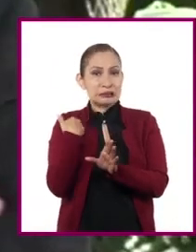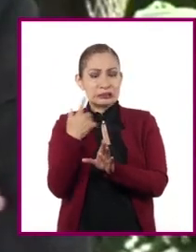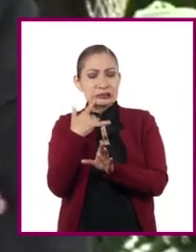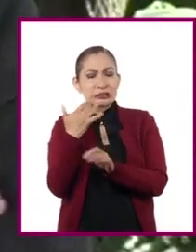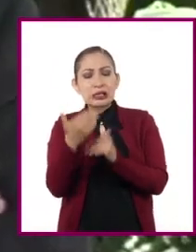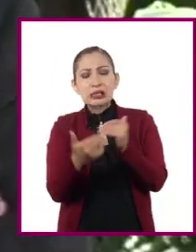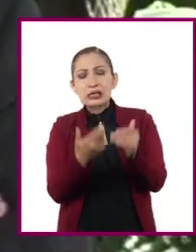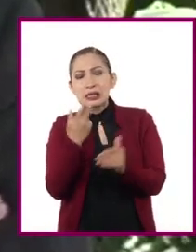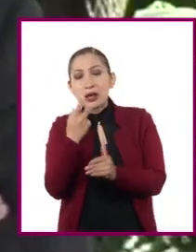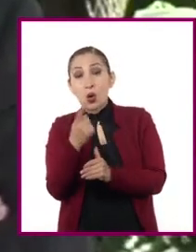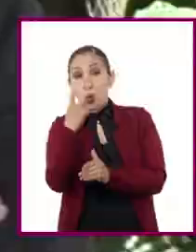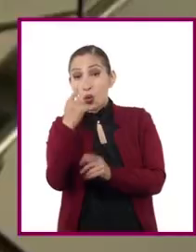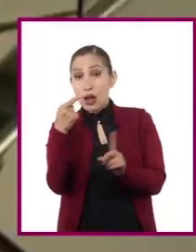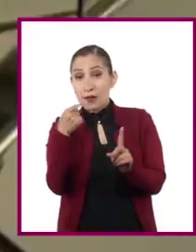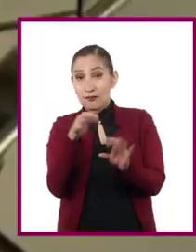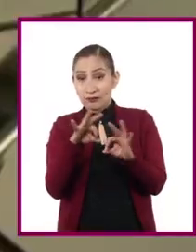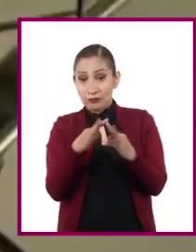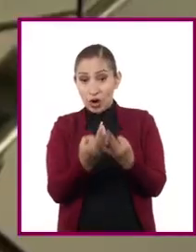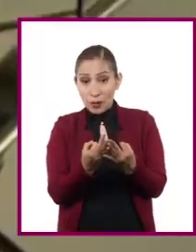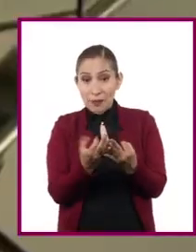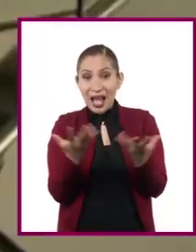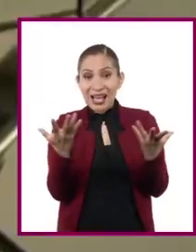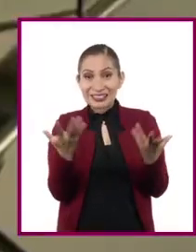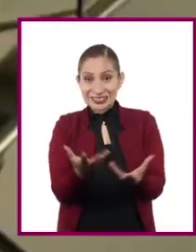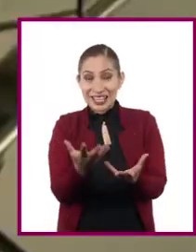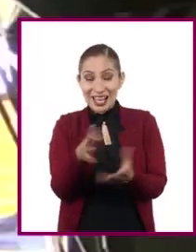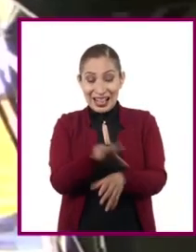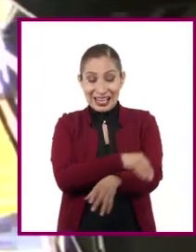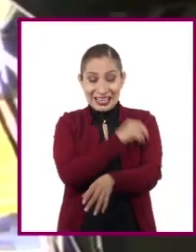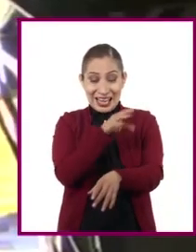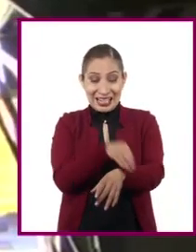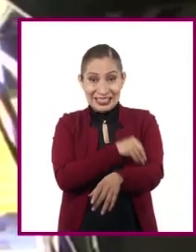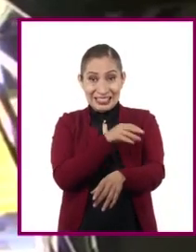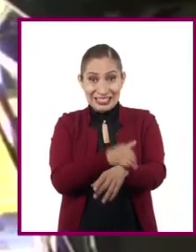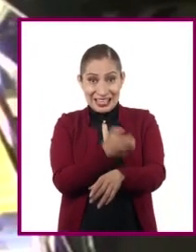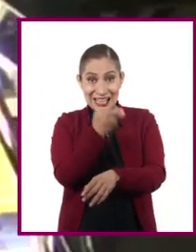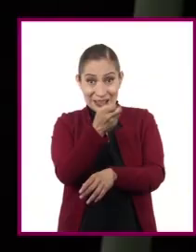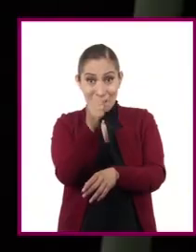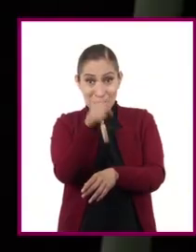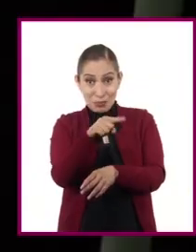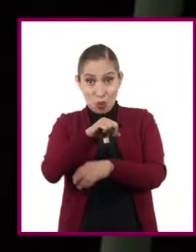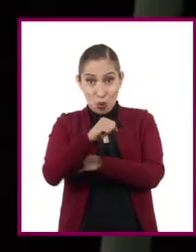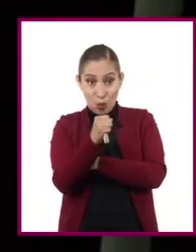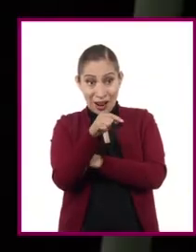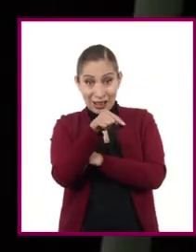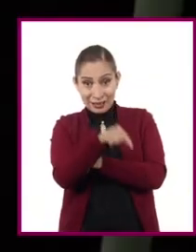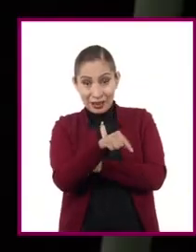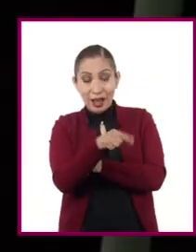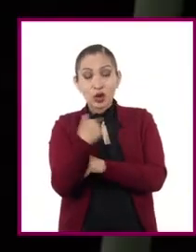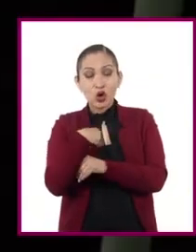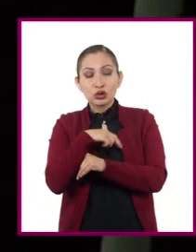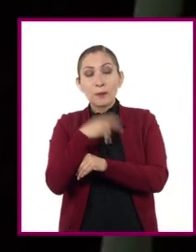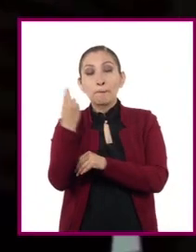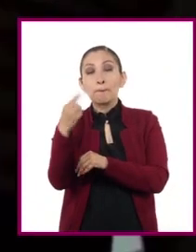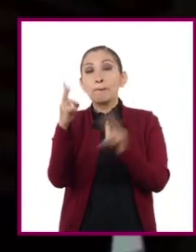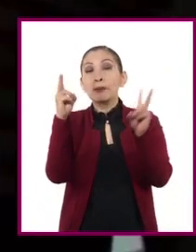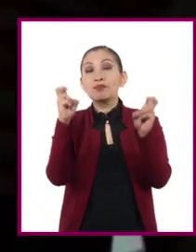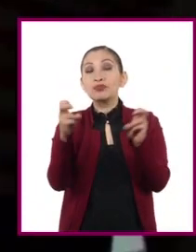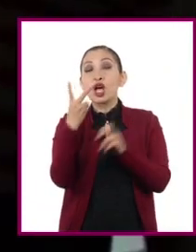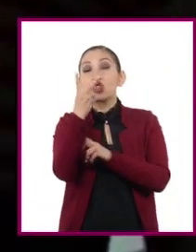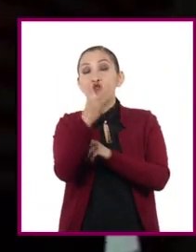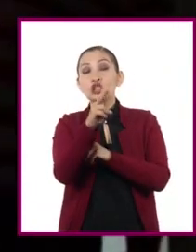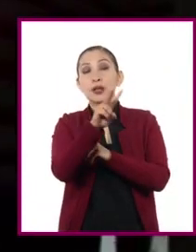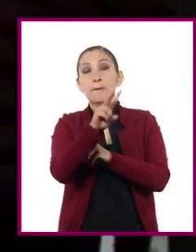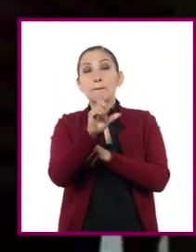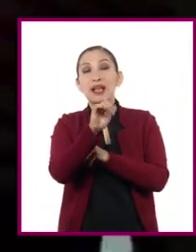intensiva y una de las maneras de producir de este aprovechamiento es producir lo que nosotros denominamos los